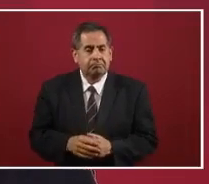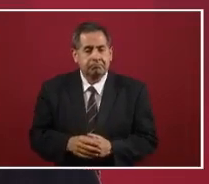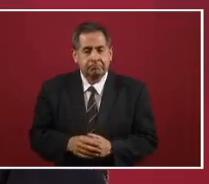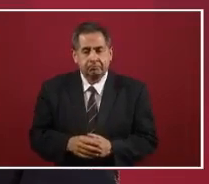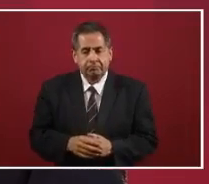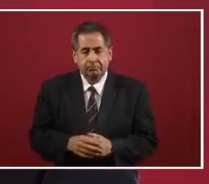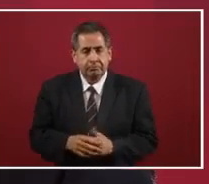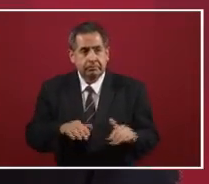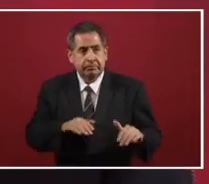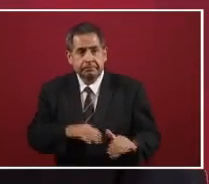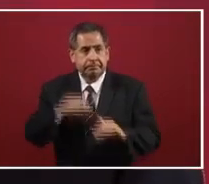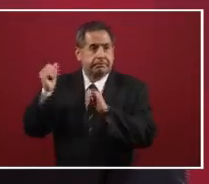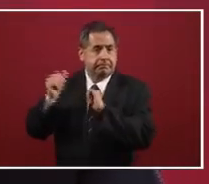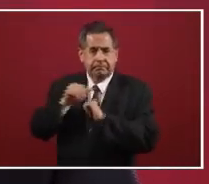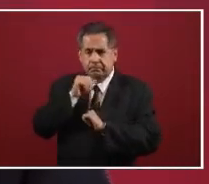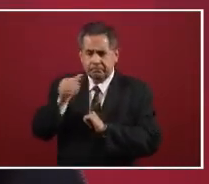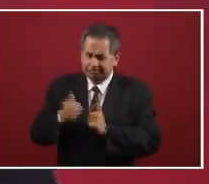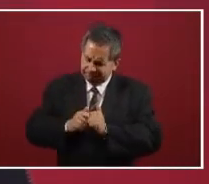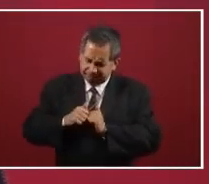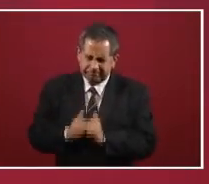no se fue